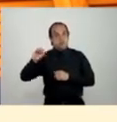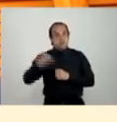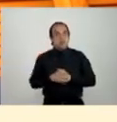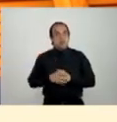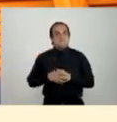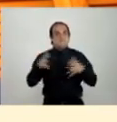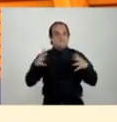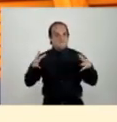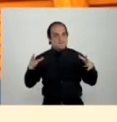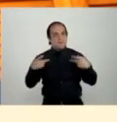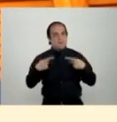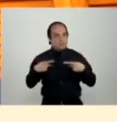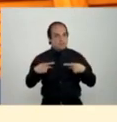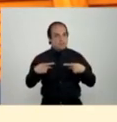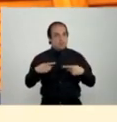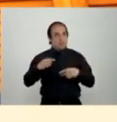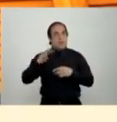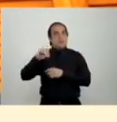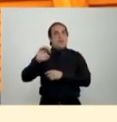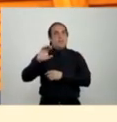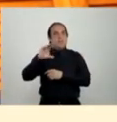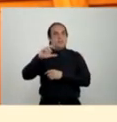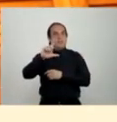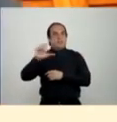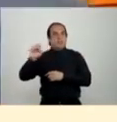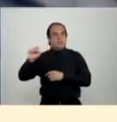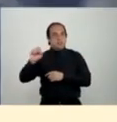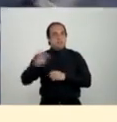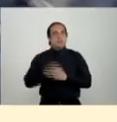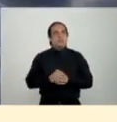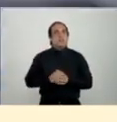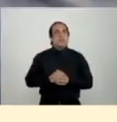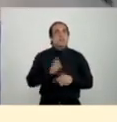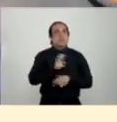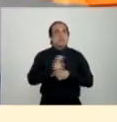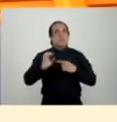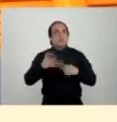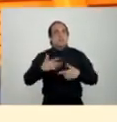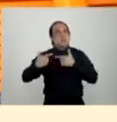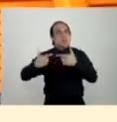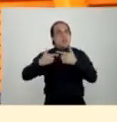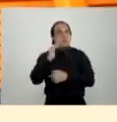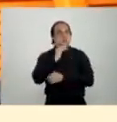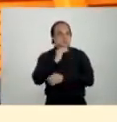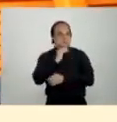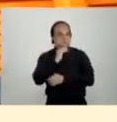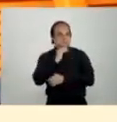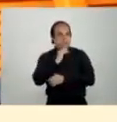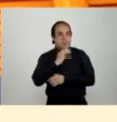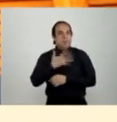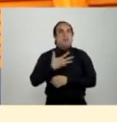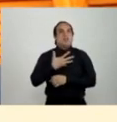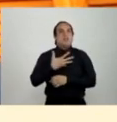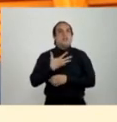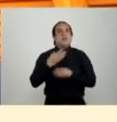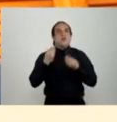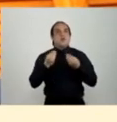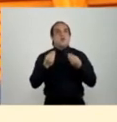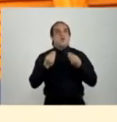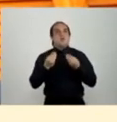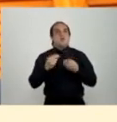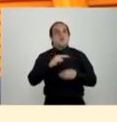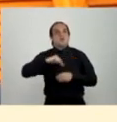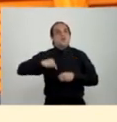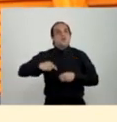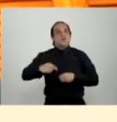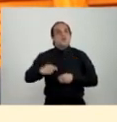grande, marsellés. Sí. Y entonces una generación muy curiosa, estábamos muy marcados por ser autores